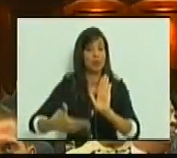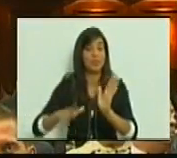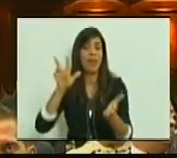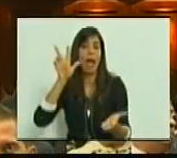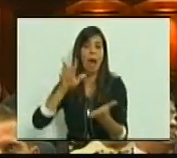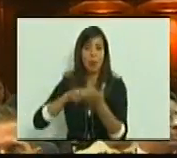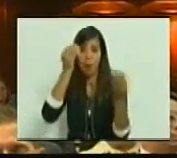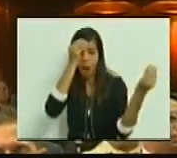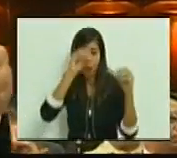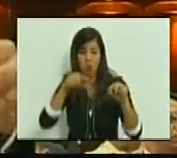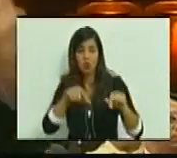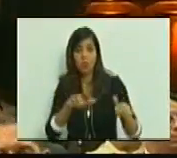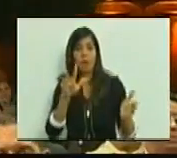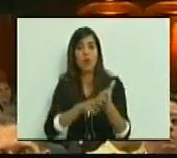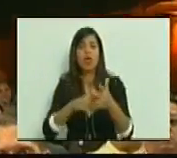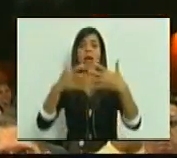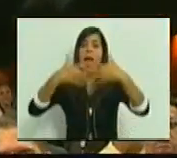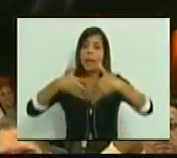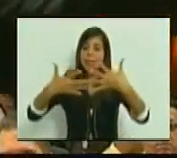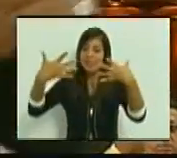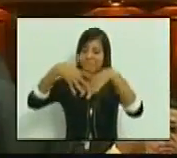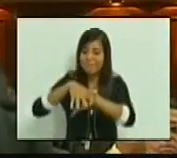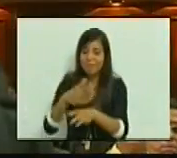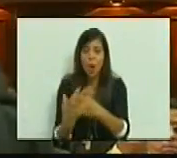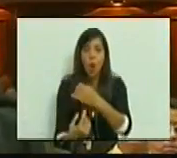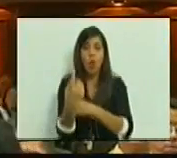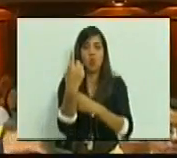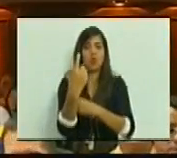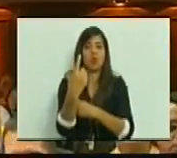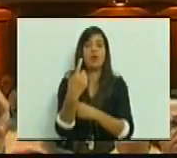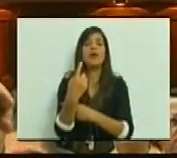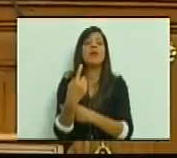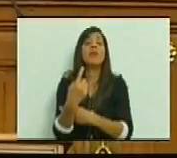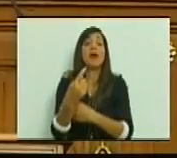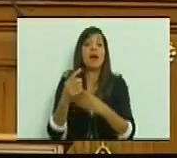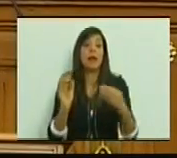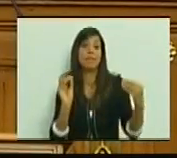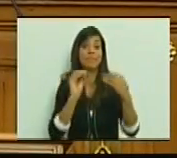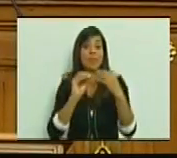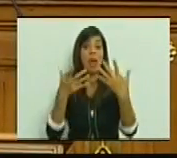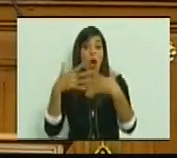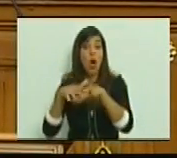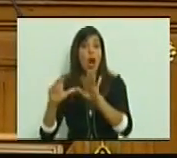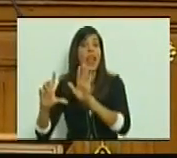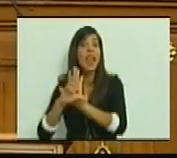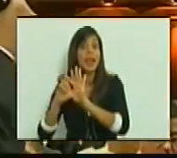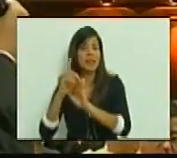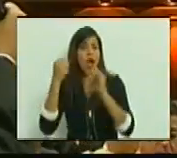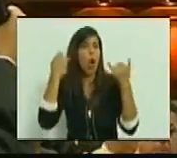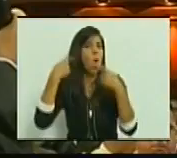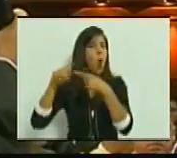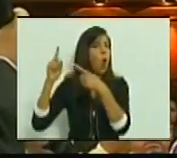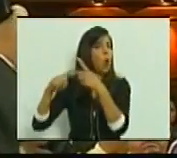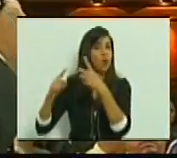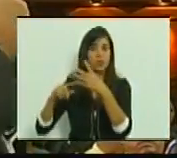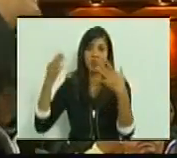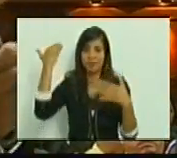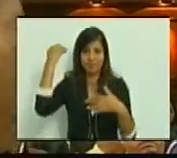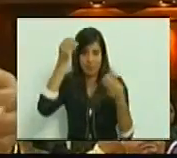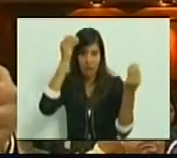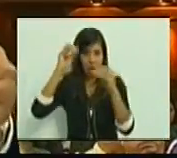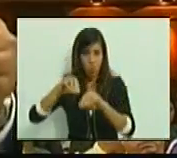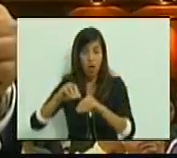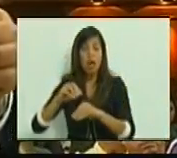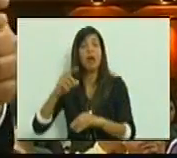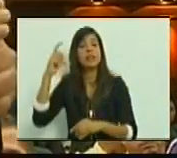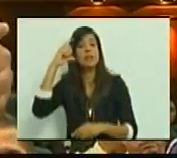del conglomerado de Agrosur, que se suma a otras leyes que planteó el presidente y que, tal como lo hemos planteado en estos